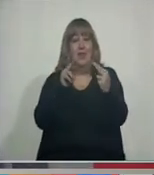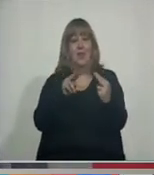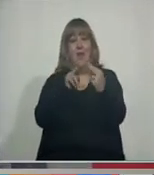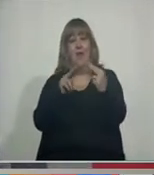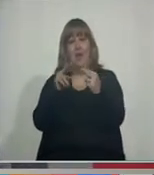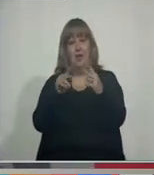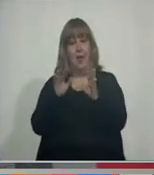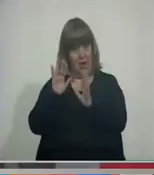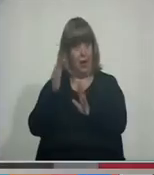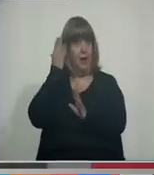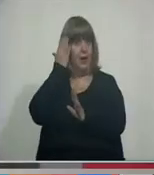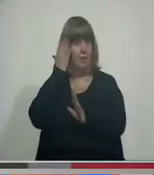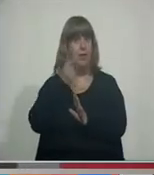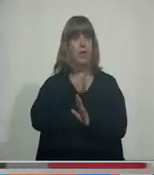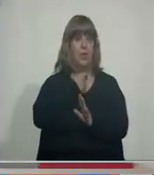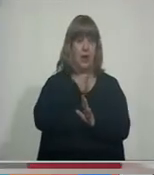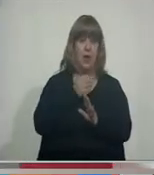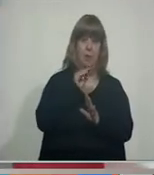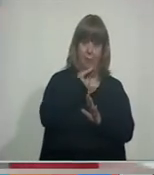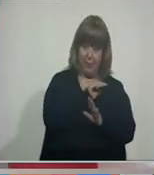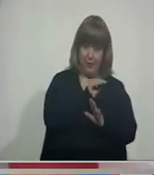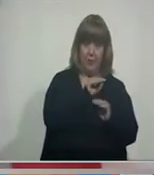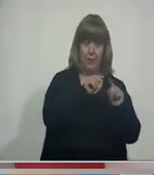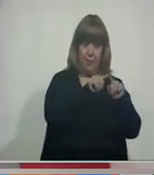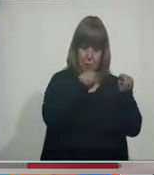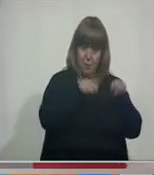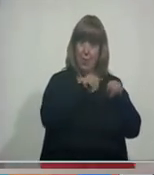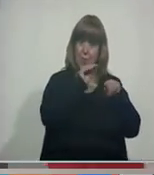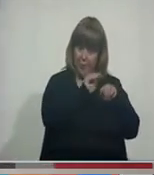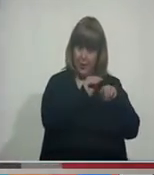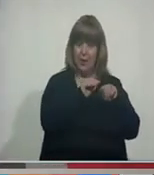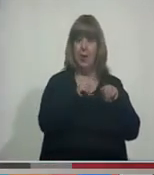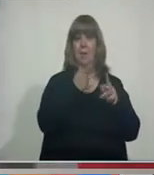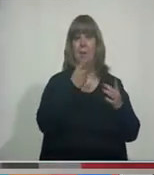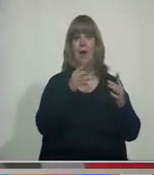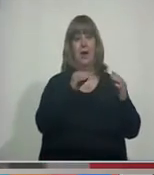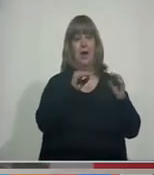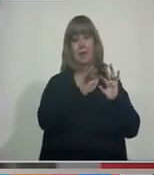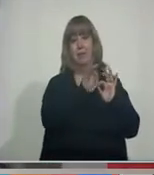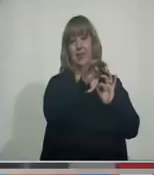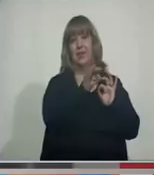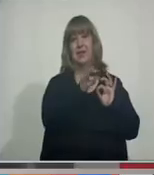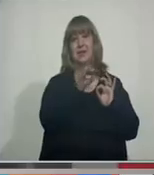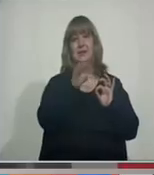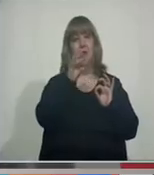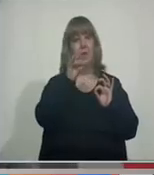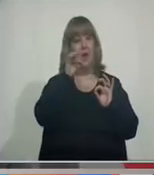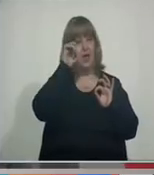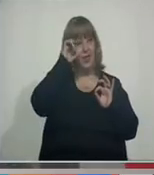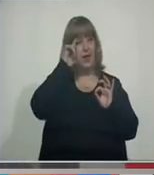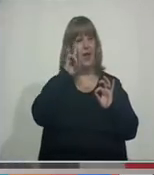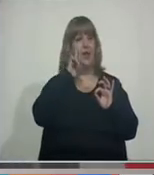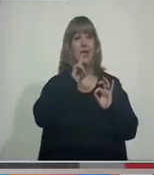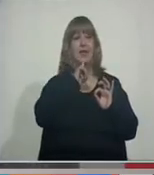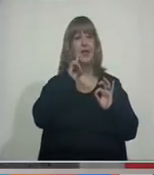su propia aplicación de citas desde la plataforma de Facebook. O sea, dentro de Facebook vamos a tener un apartado que se llama Dating. Sí. Sí, que va a